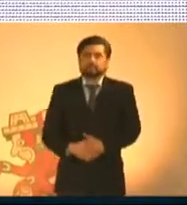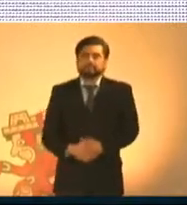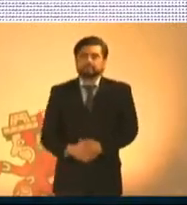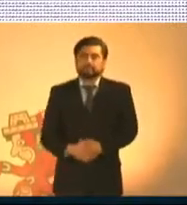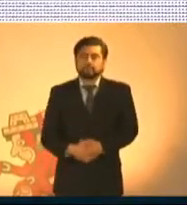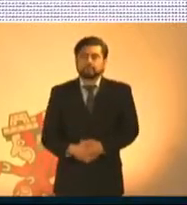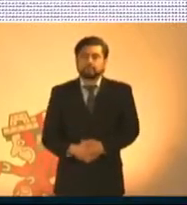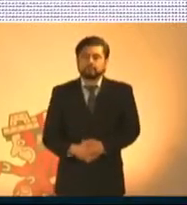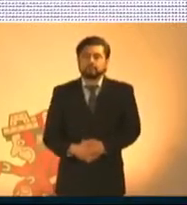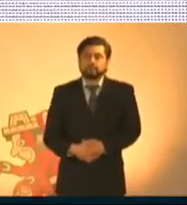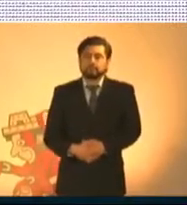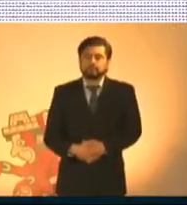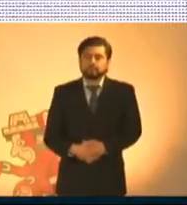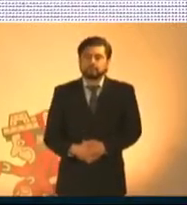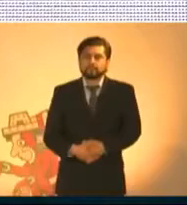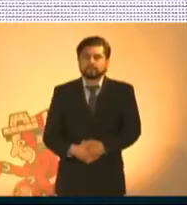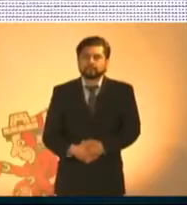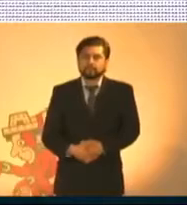1